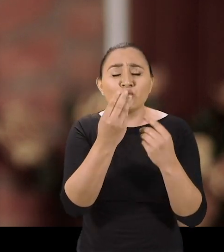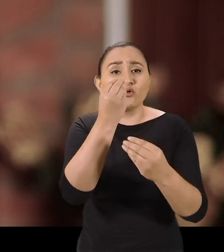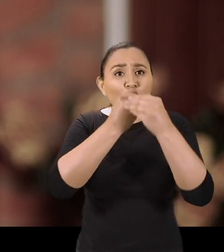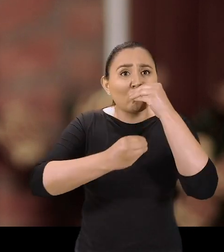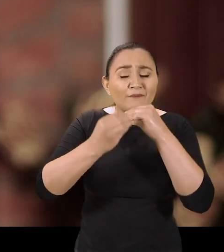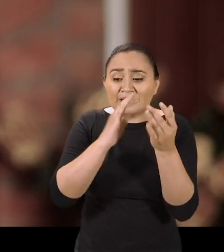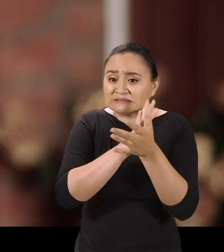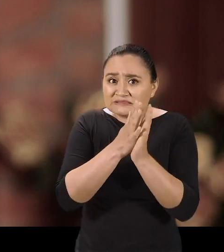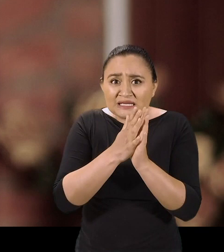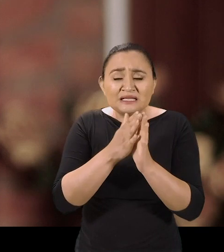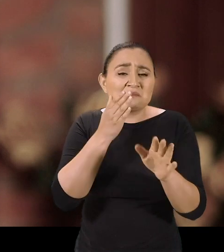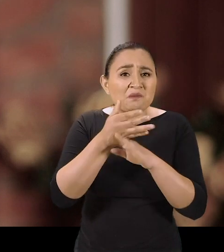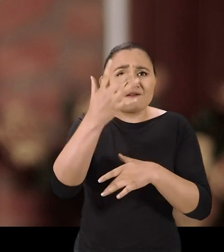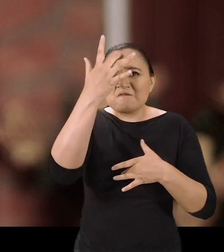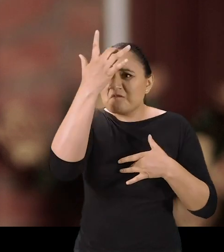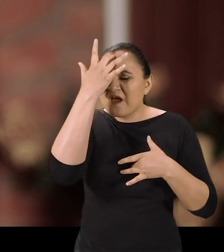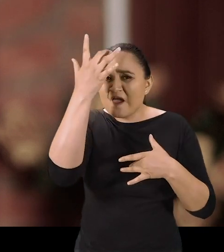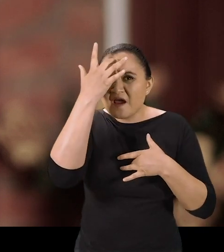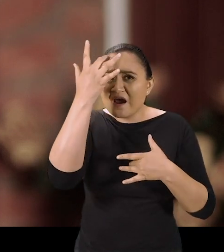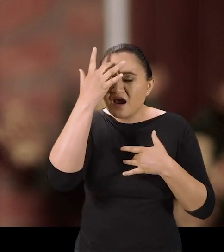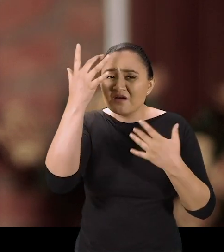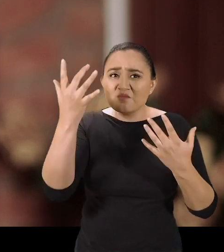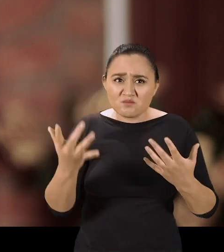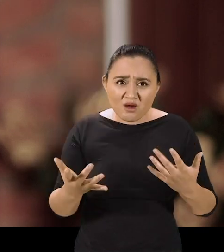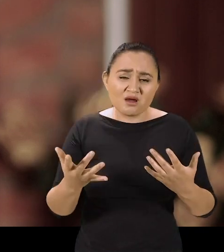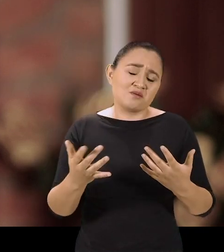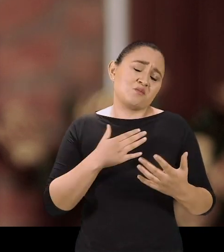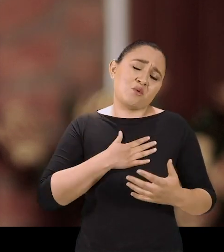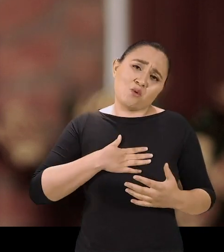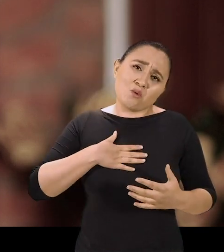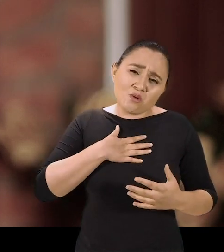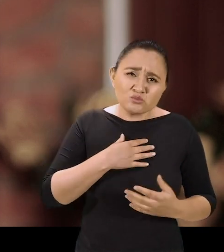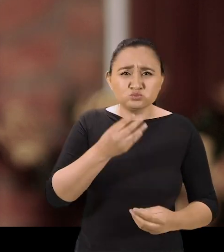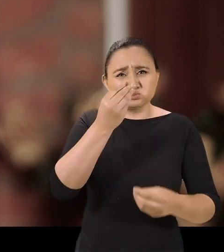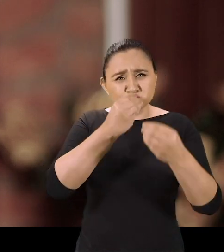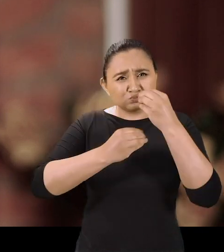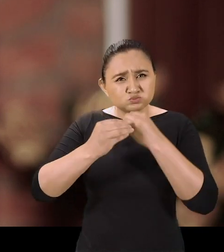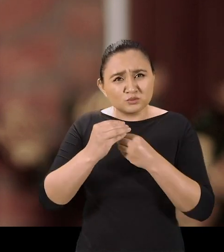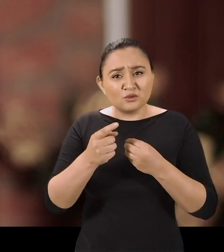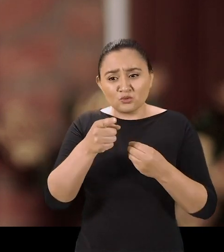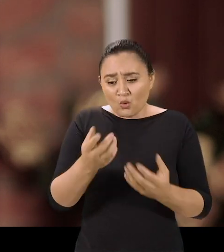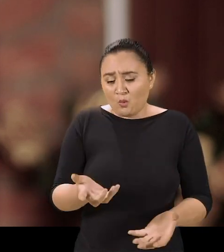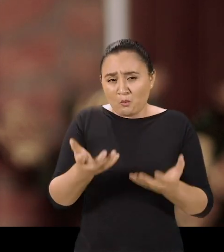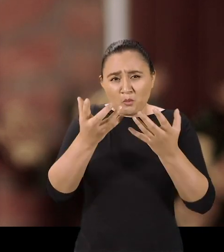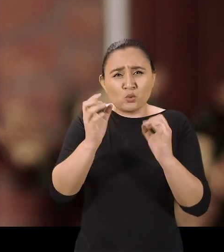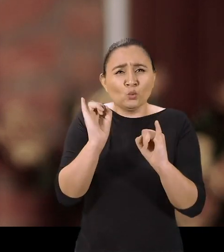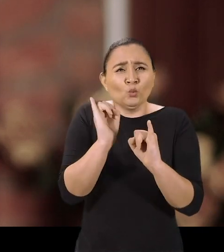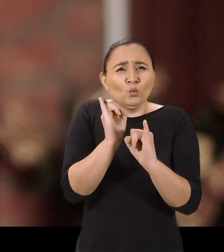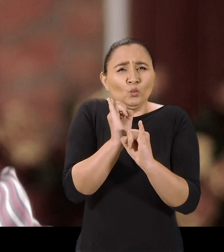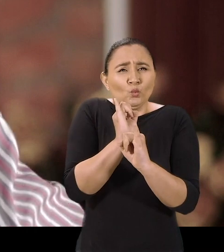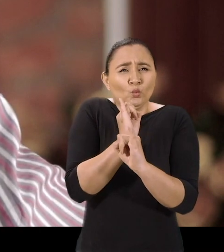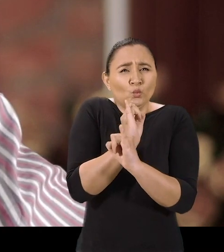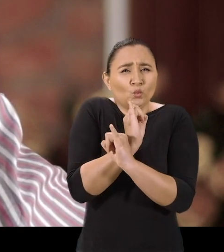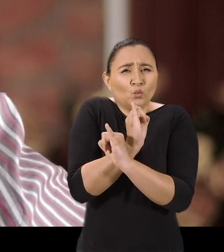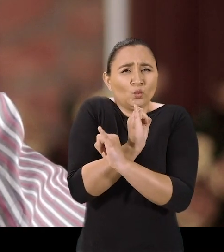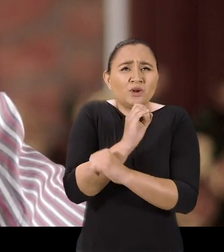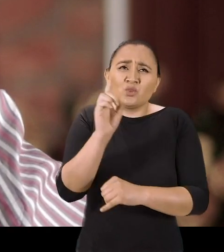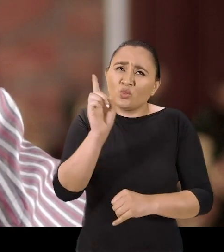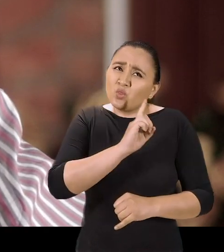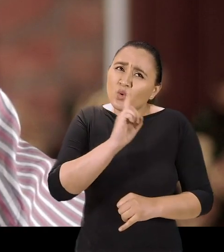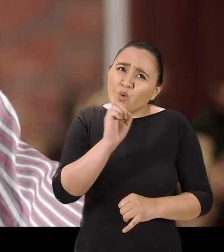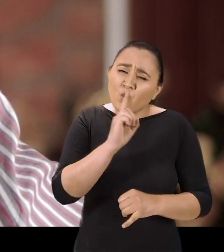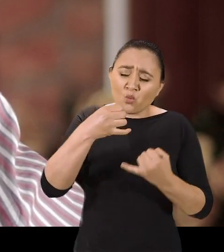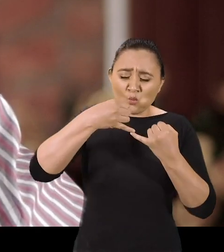consecuencias que podría tener si ella continuaba sin comer que su peso no era el adecuado o que estaba